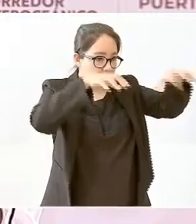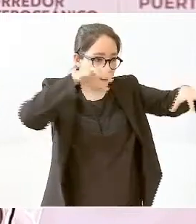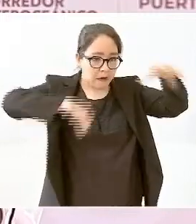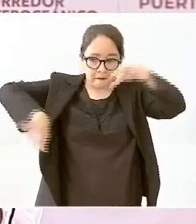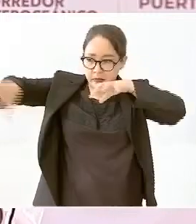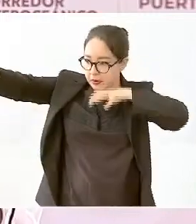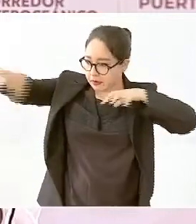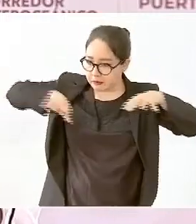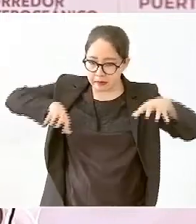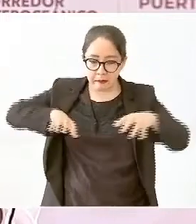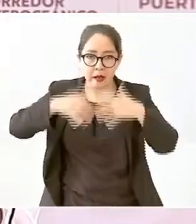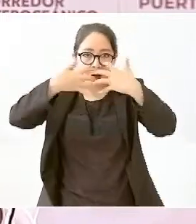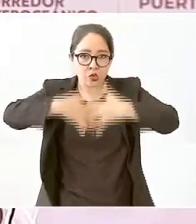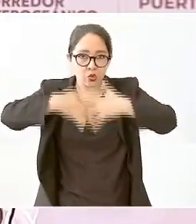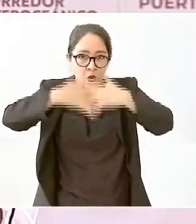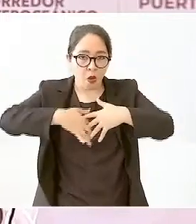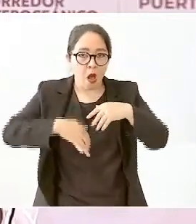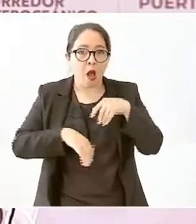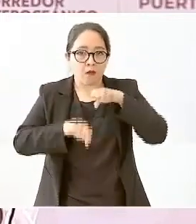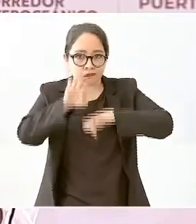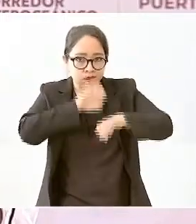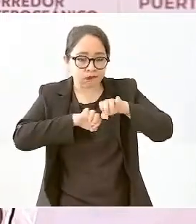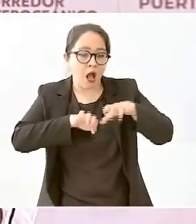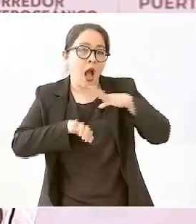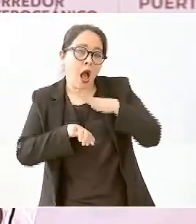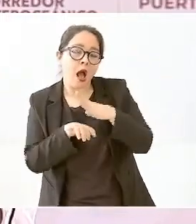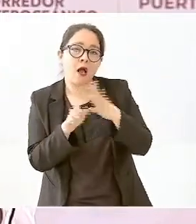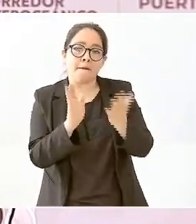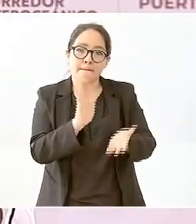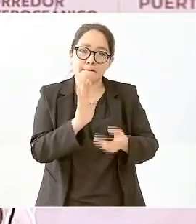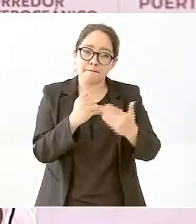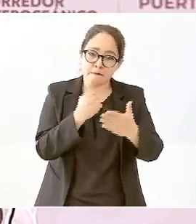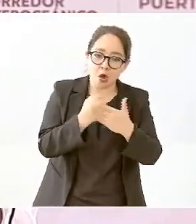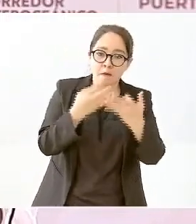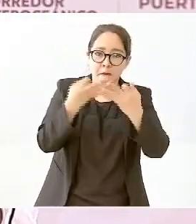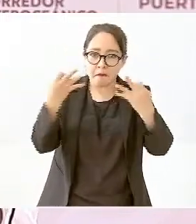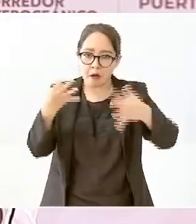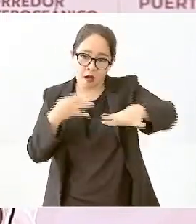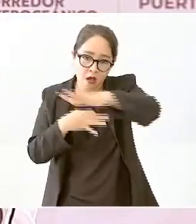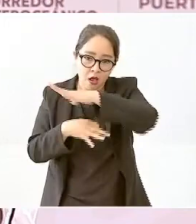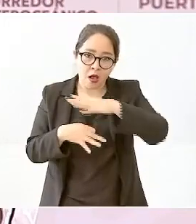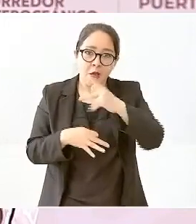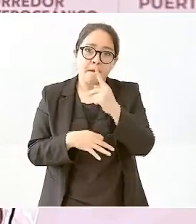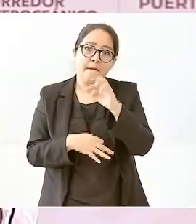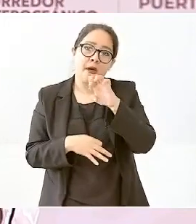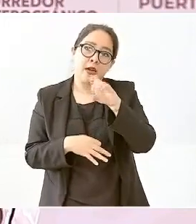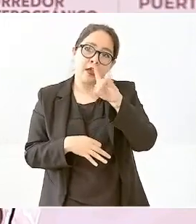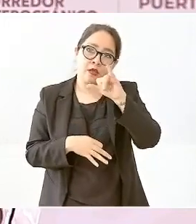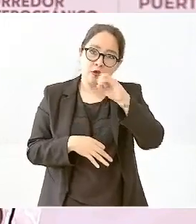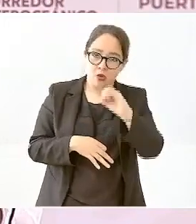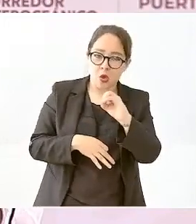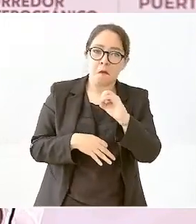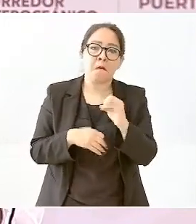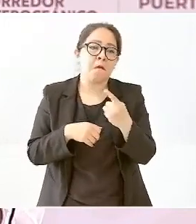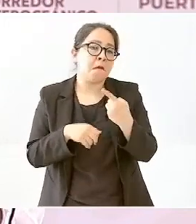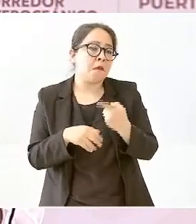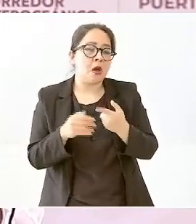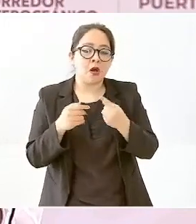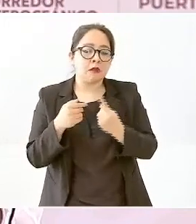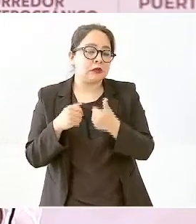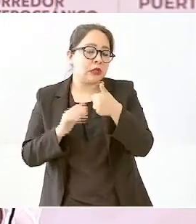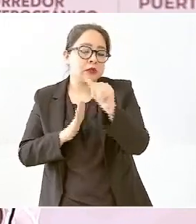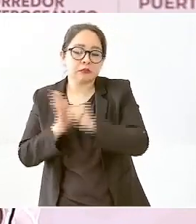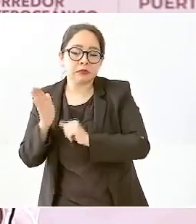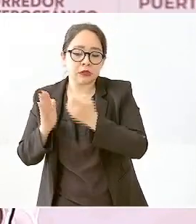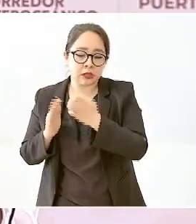cuales muestran avances significativos en la adquisición de predios que estarán concluidos este primer semestre para arrancar con